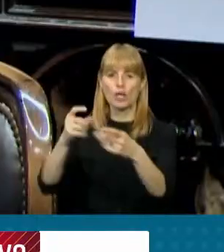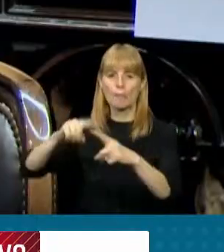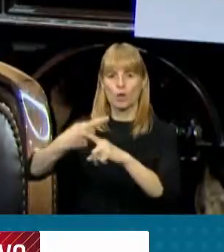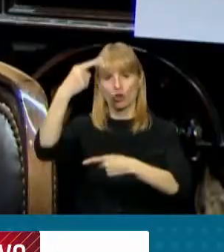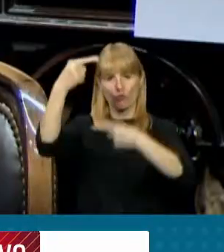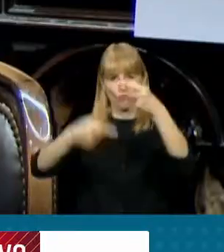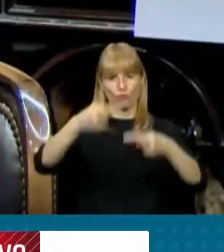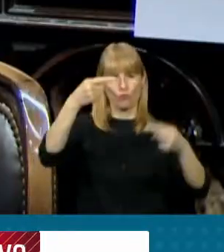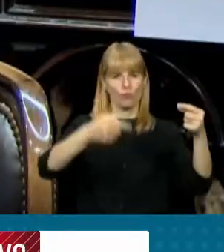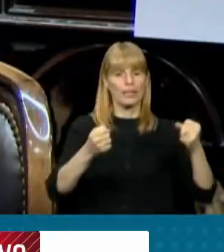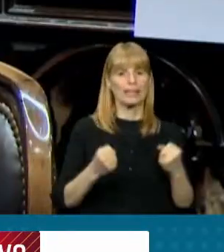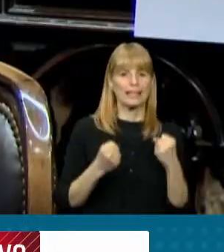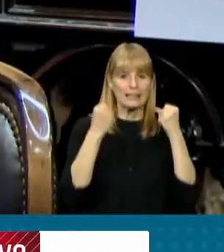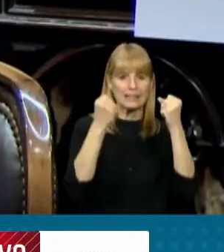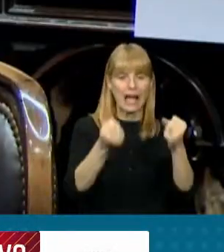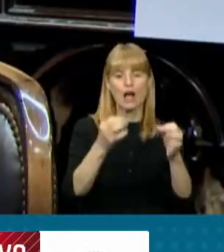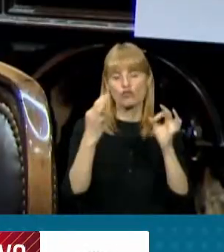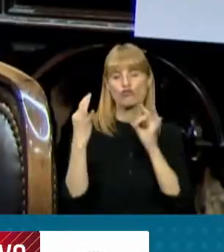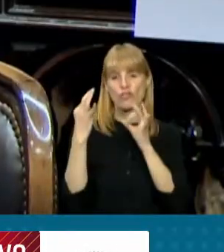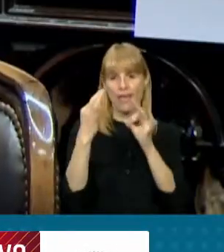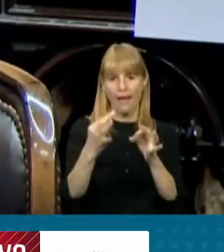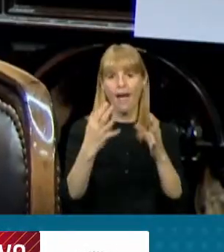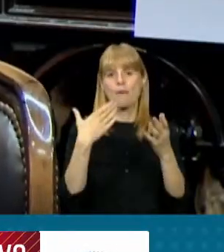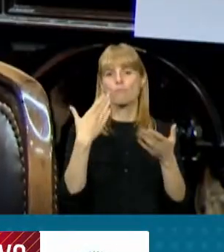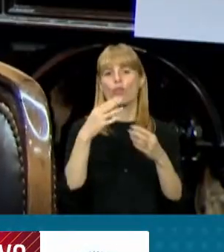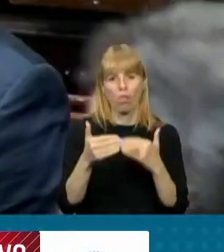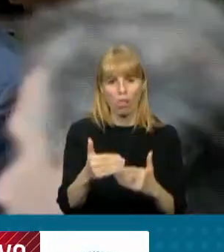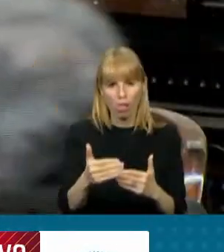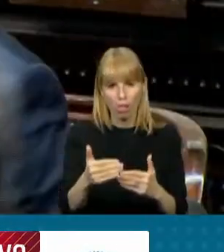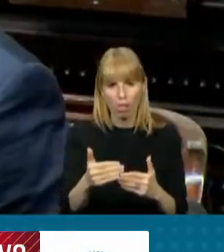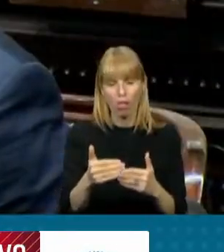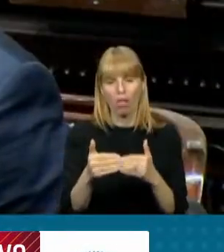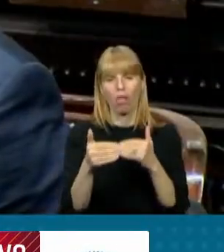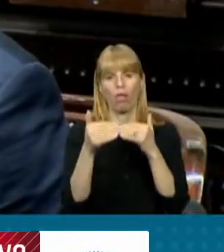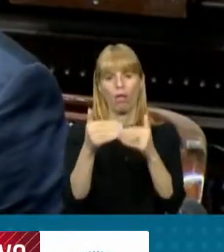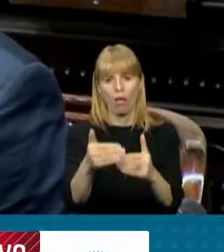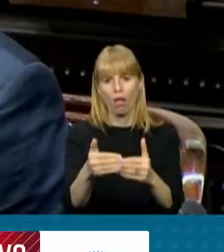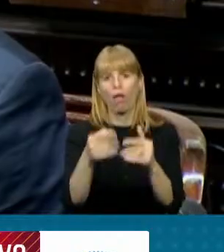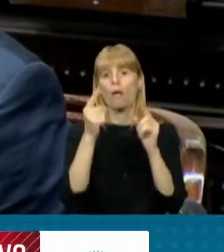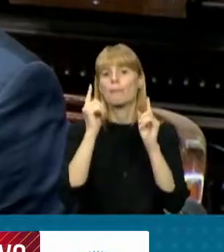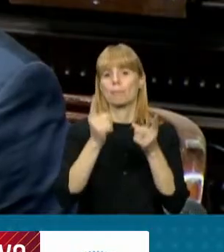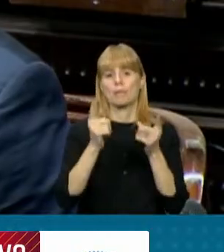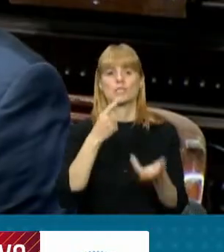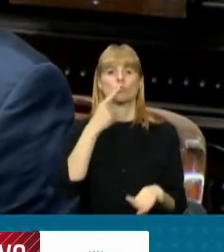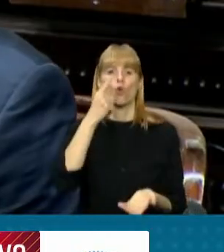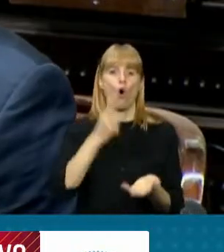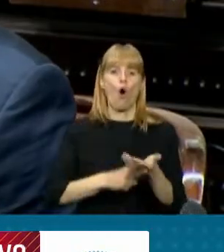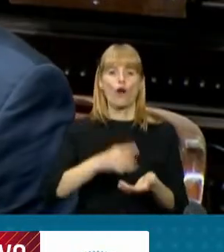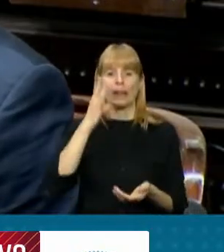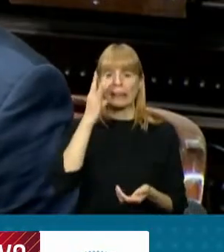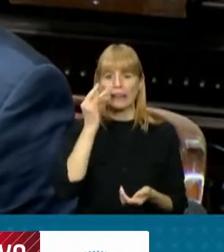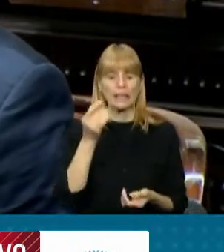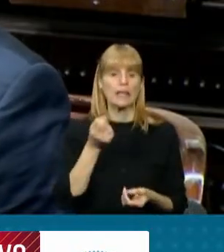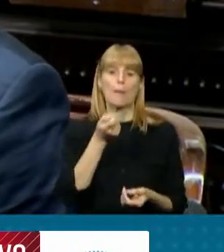es un gesto. Y lo primero y principal que tenemos que decir, Meli, es que esto es simplemente una media sanción que se